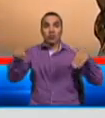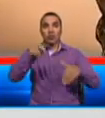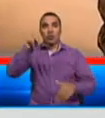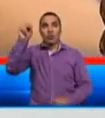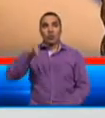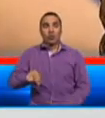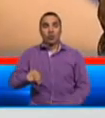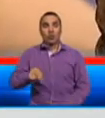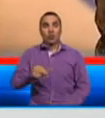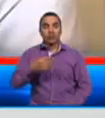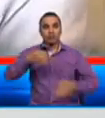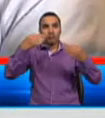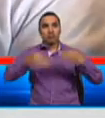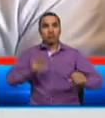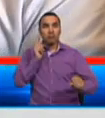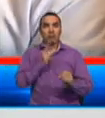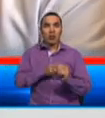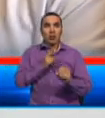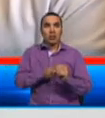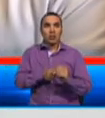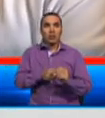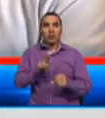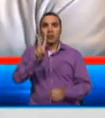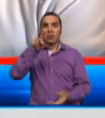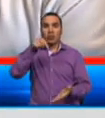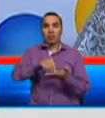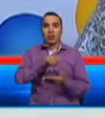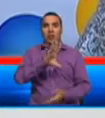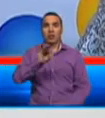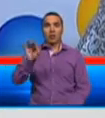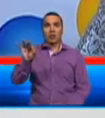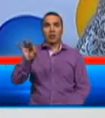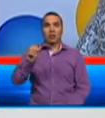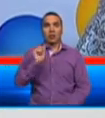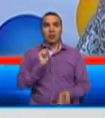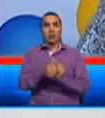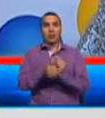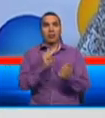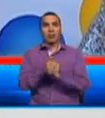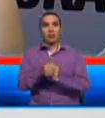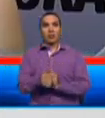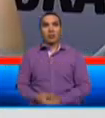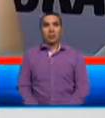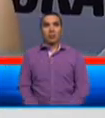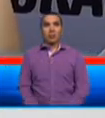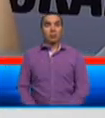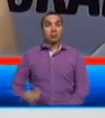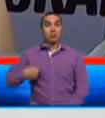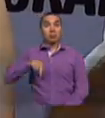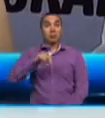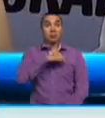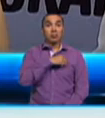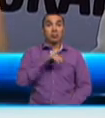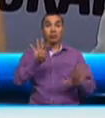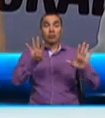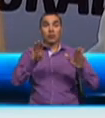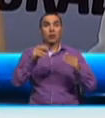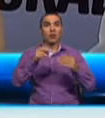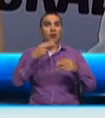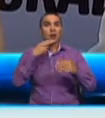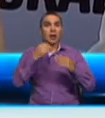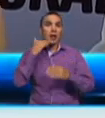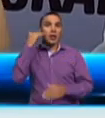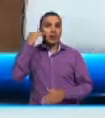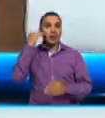y han confirmado la participación de 2.500 deportistas en tendríamos nueve categorías ya